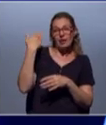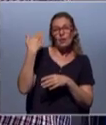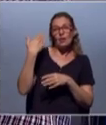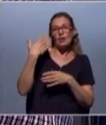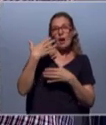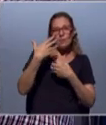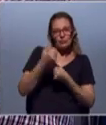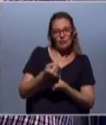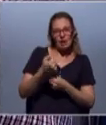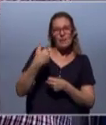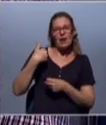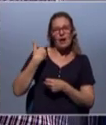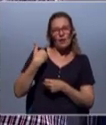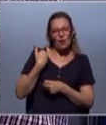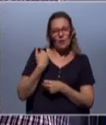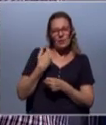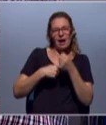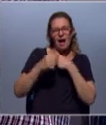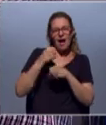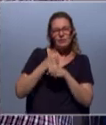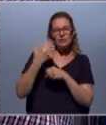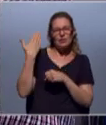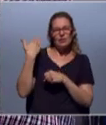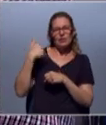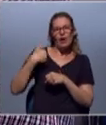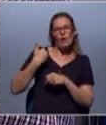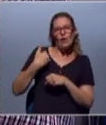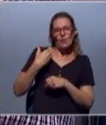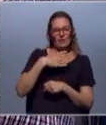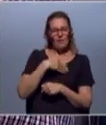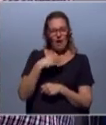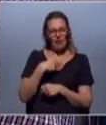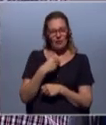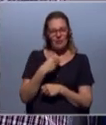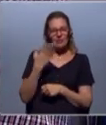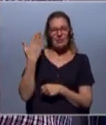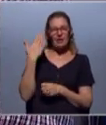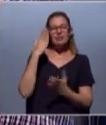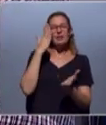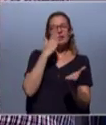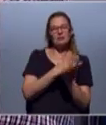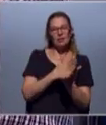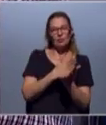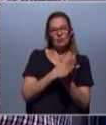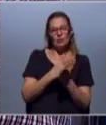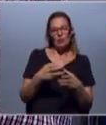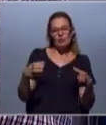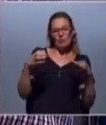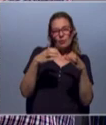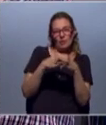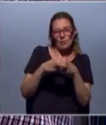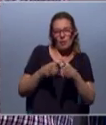sí claro éramos en aquellos años los jóvenes blancos largos este y era la época de la dictadura y nos reuníamos un